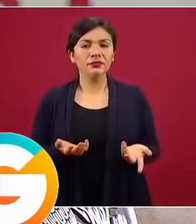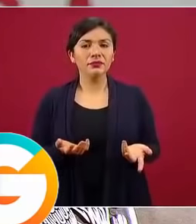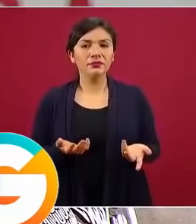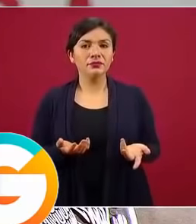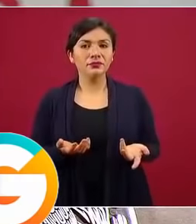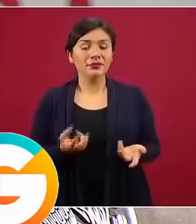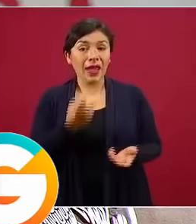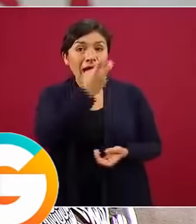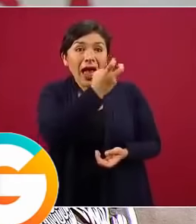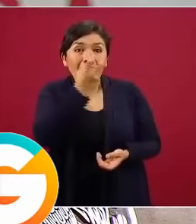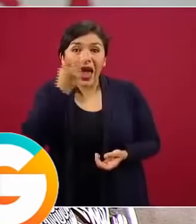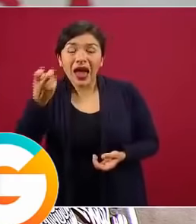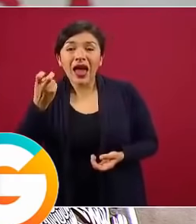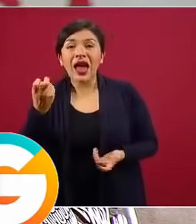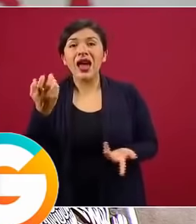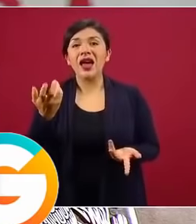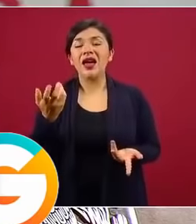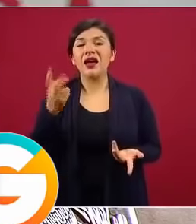porque todas estas